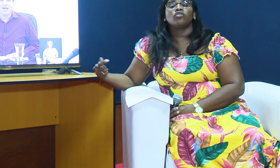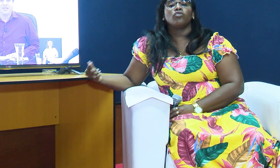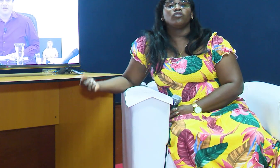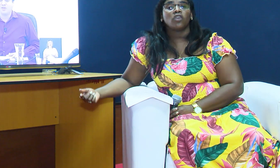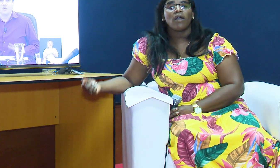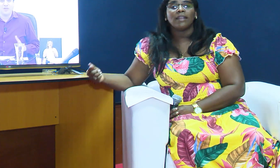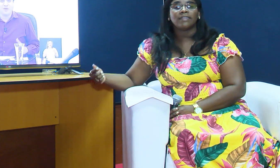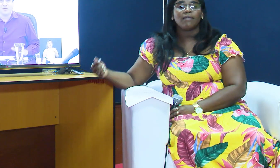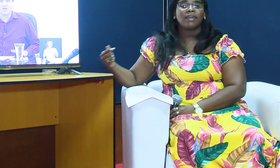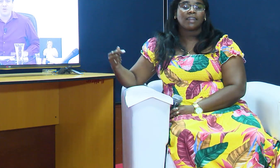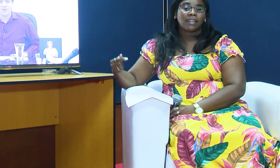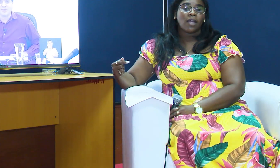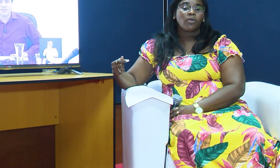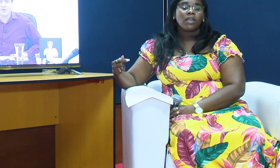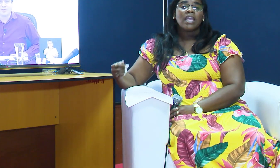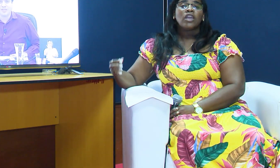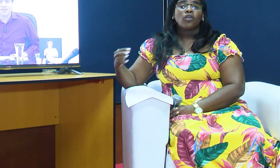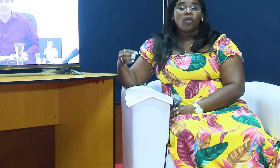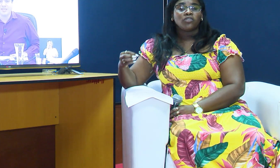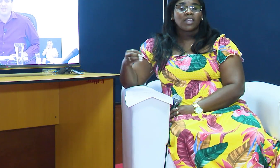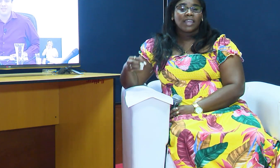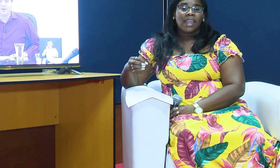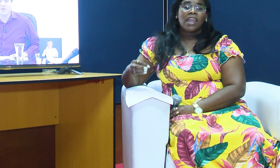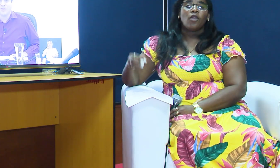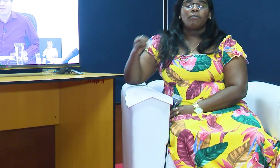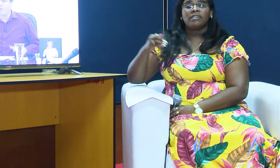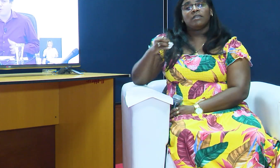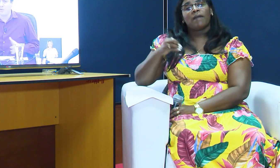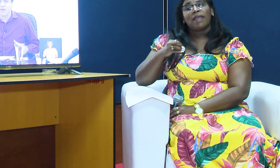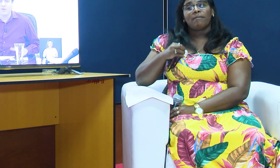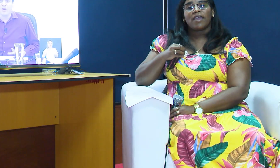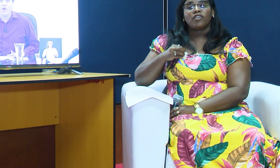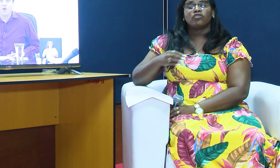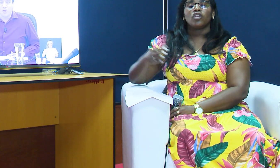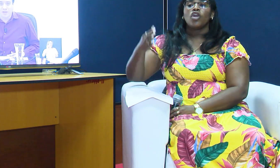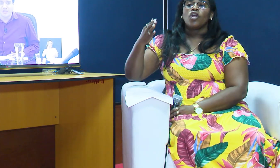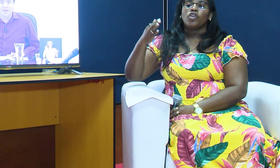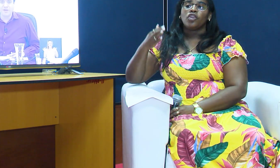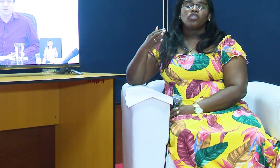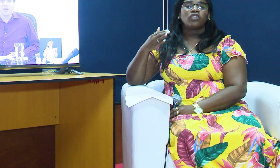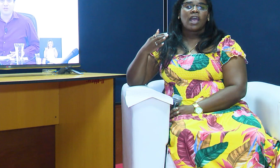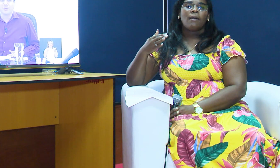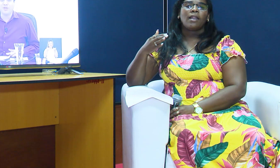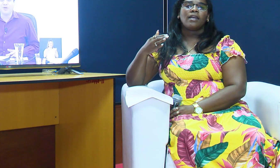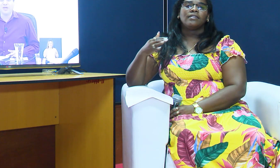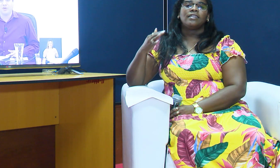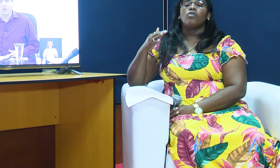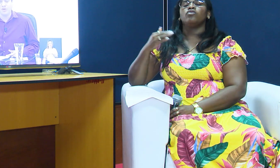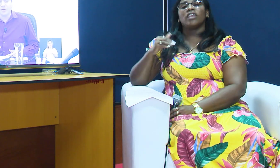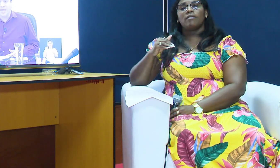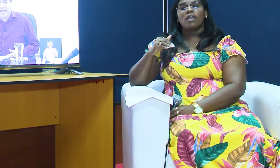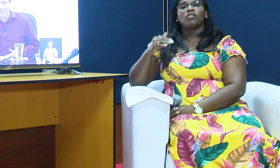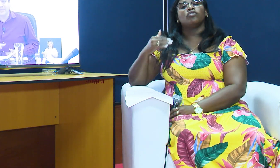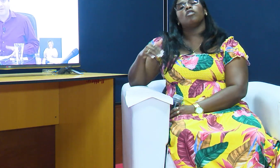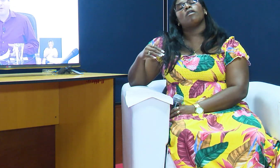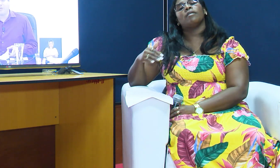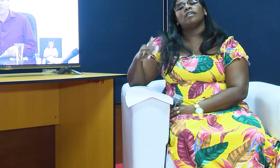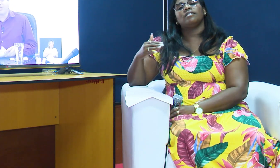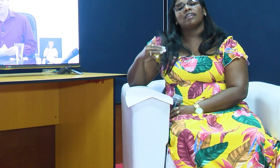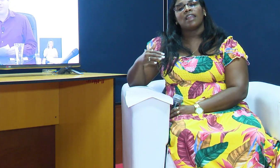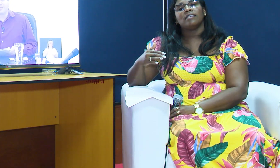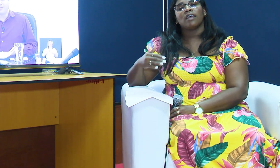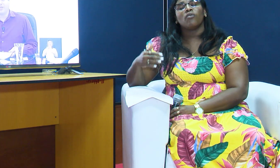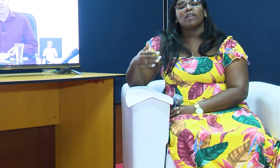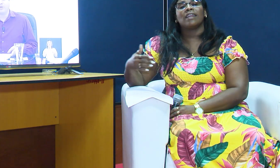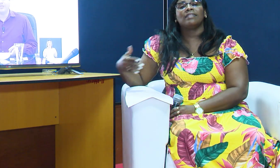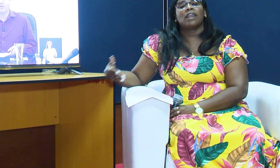la solución al tema tratado, cosa que en los principales medios no se habla de un seguimiento, sino más bien